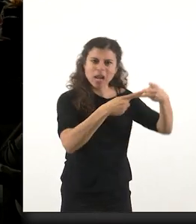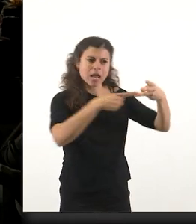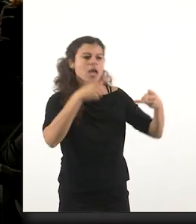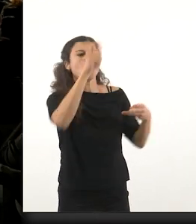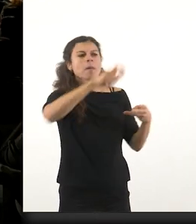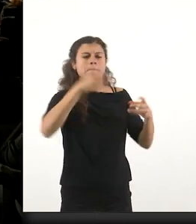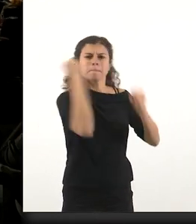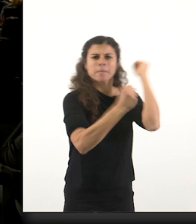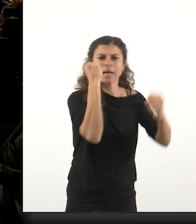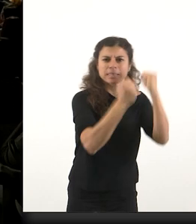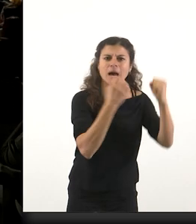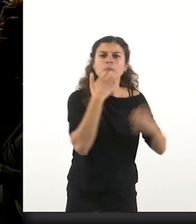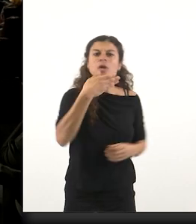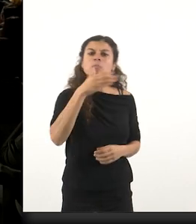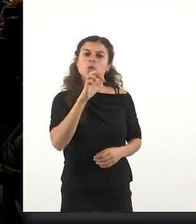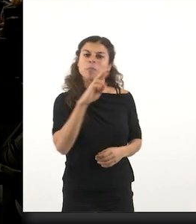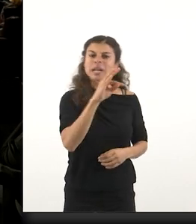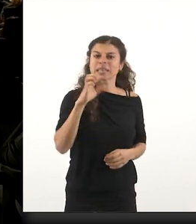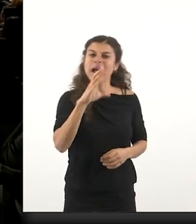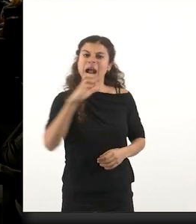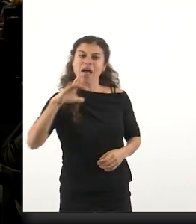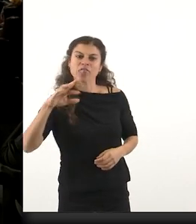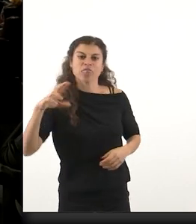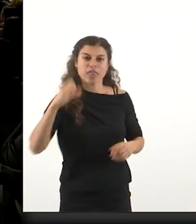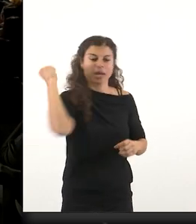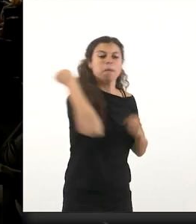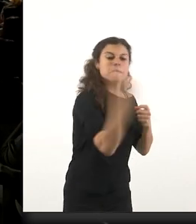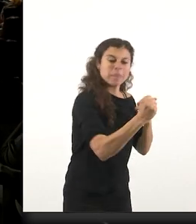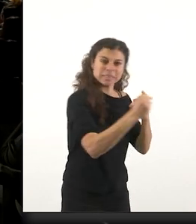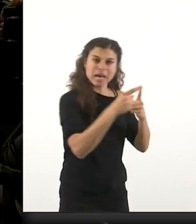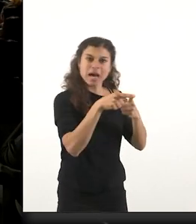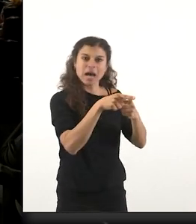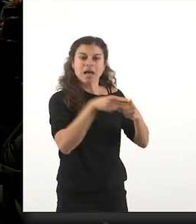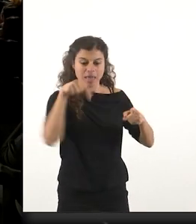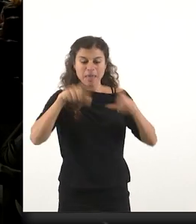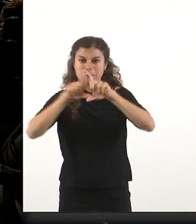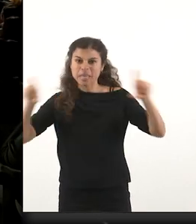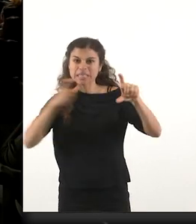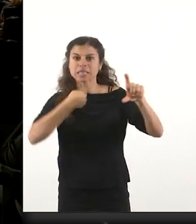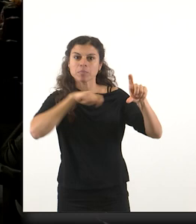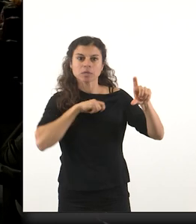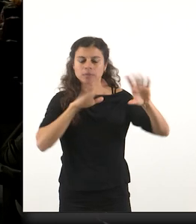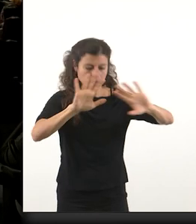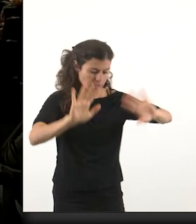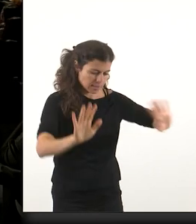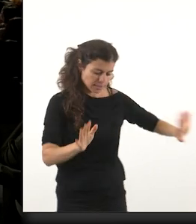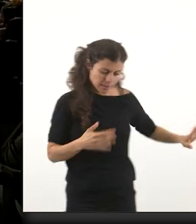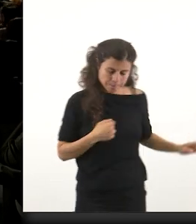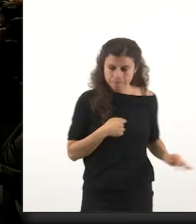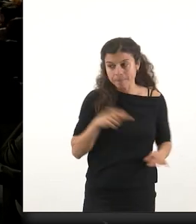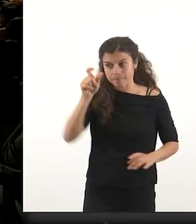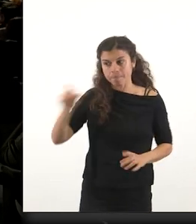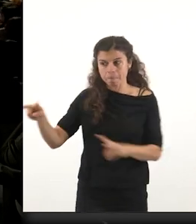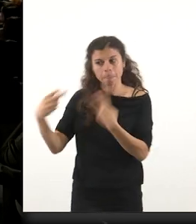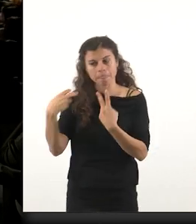activistas como Berta Cáceres de Honduras, que la mató parte de nuestra empresa española de esa. Y van, cuando digo estas cosas, la gente mira con una